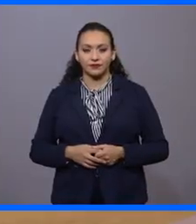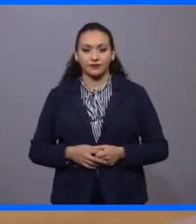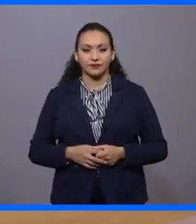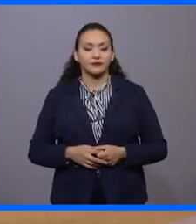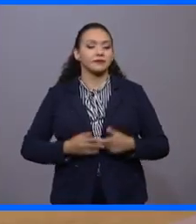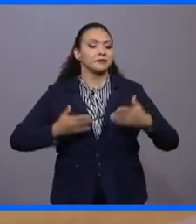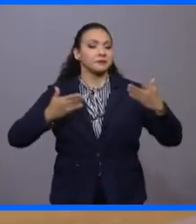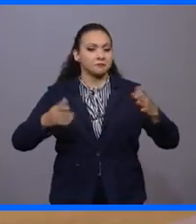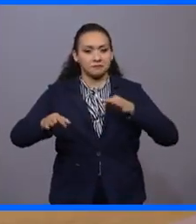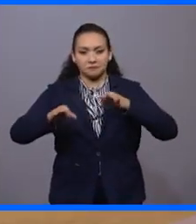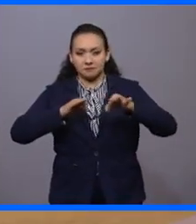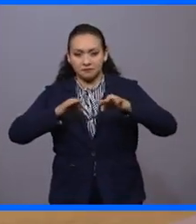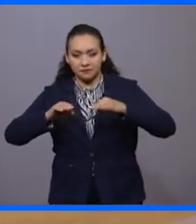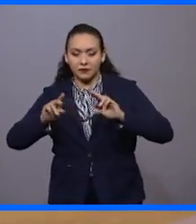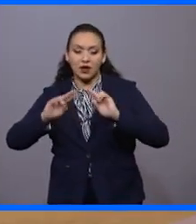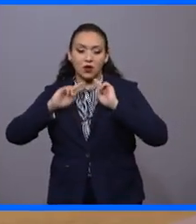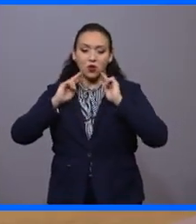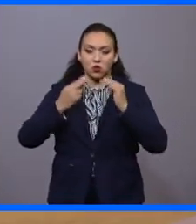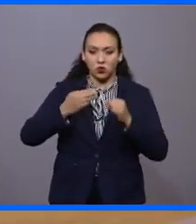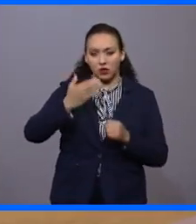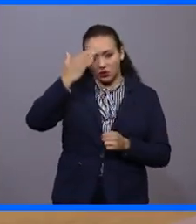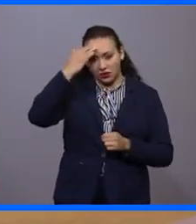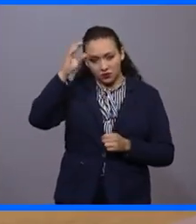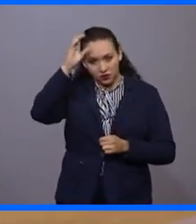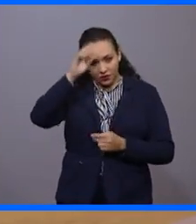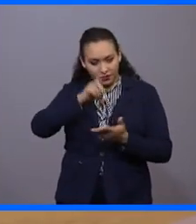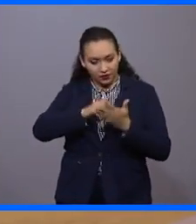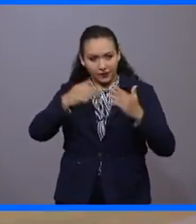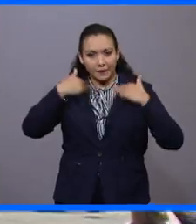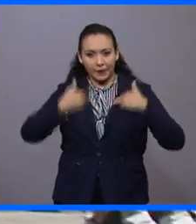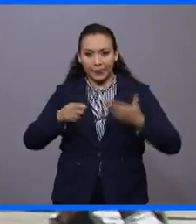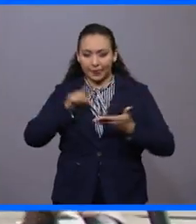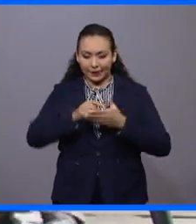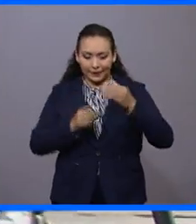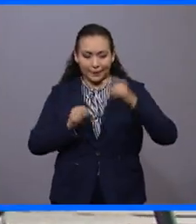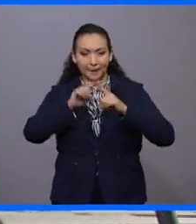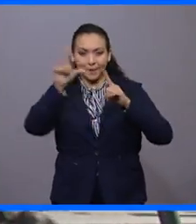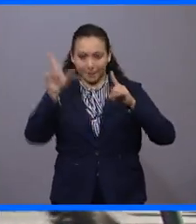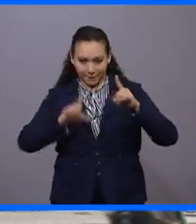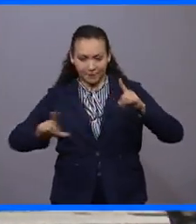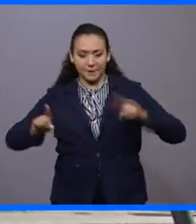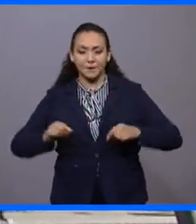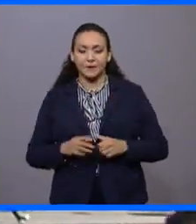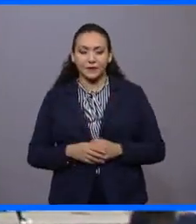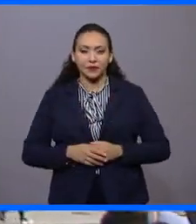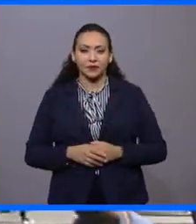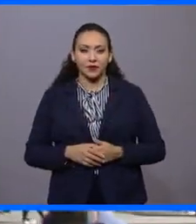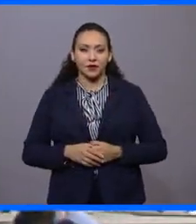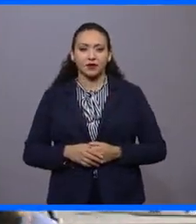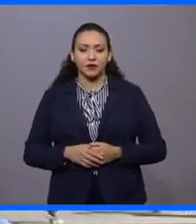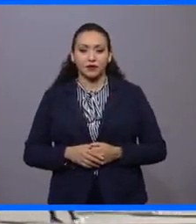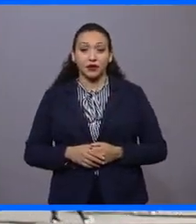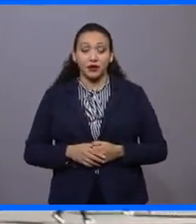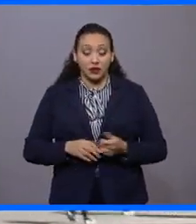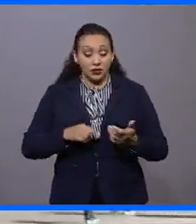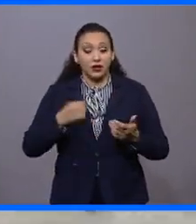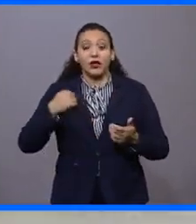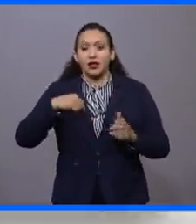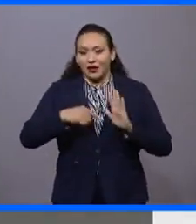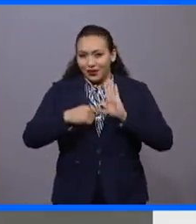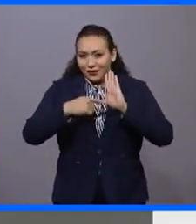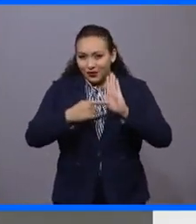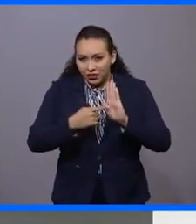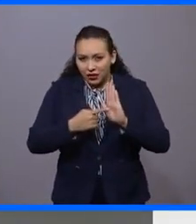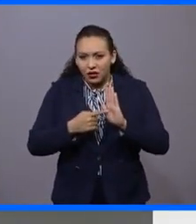Como parte del trabajo de la Unidad de Conocimiento Científico y Derechos Humanos de la Suprema Corte de Justicia de la Nación, le compartimos otro de